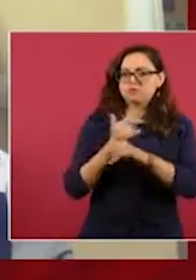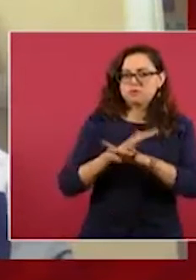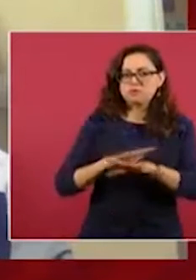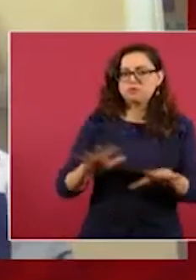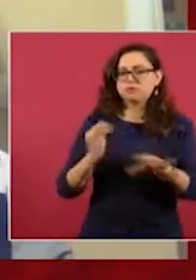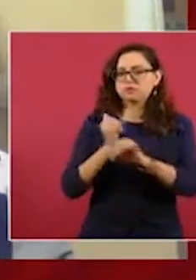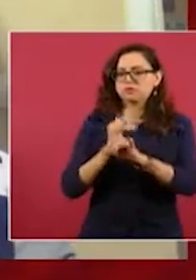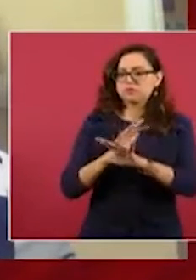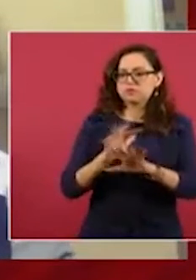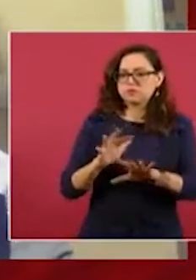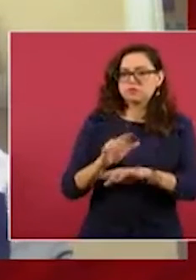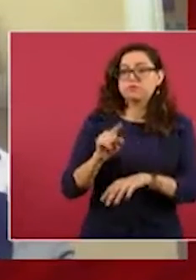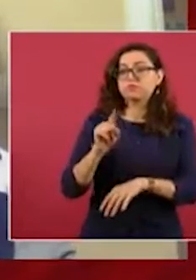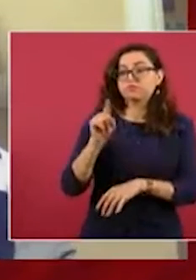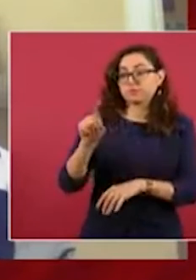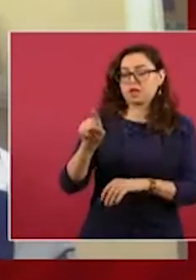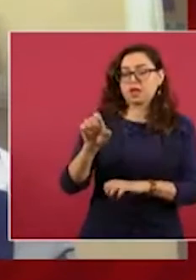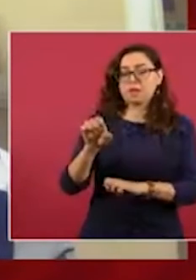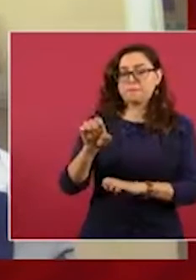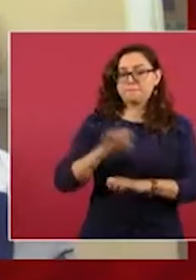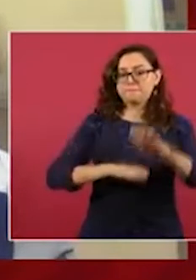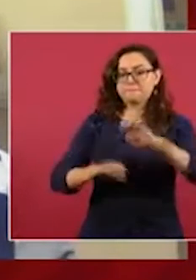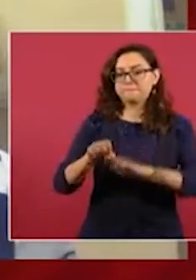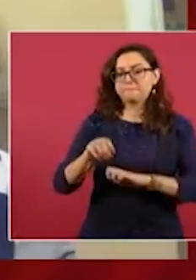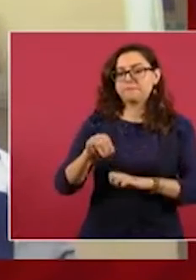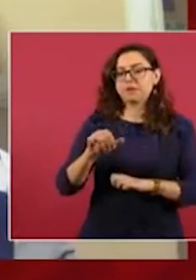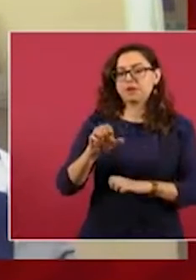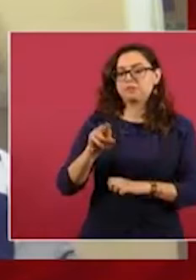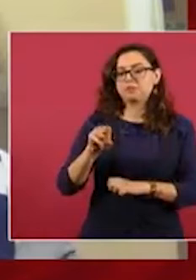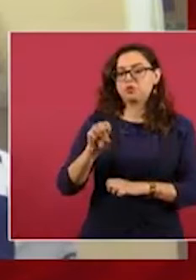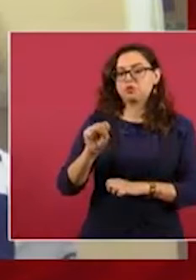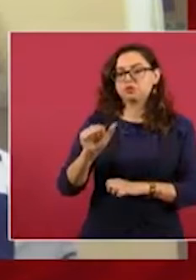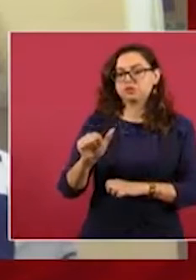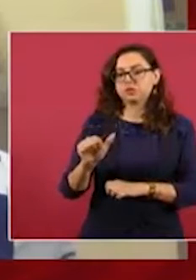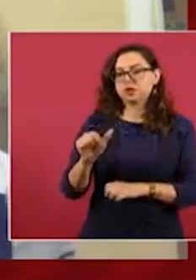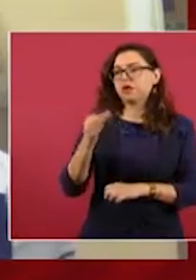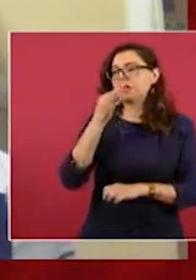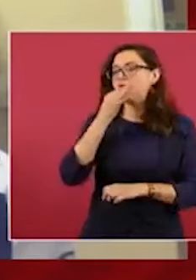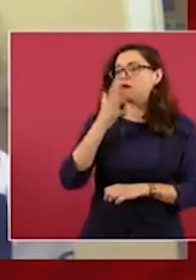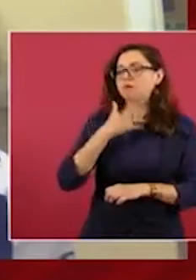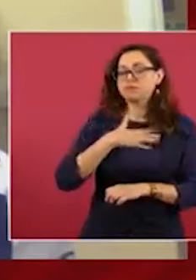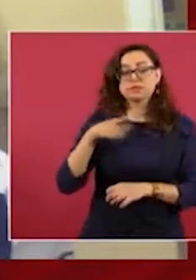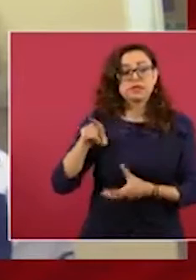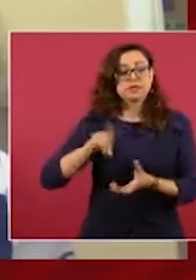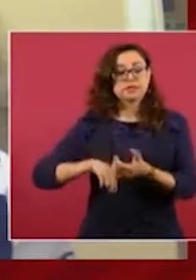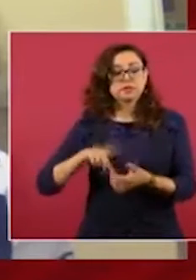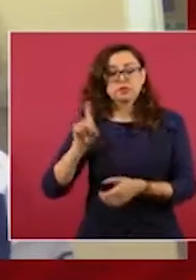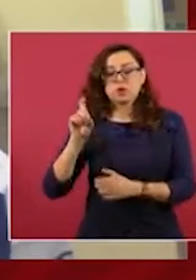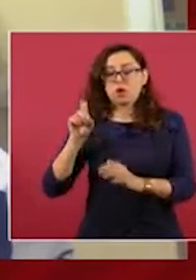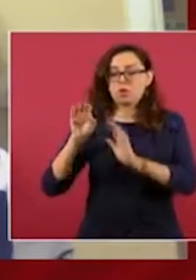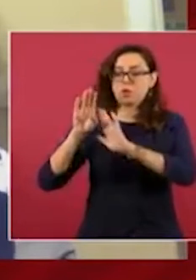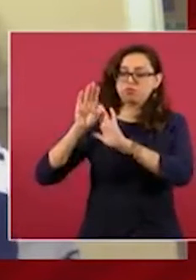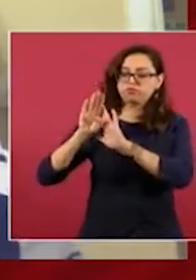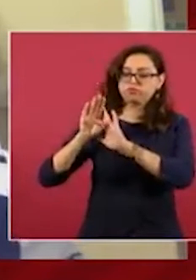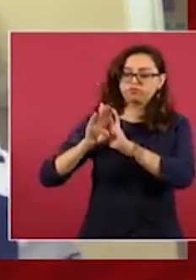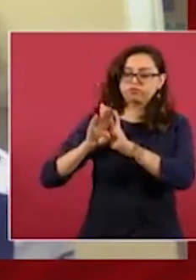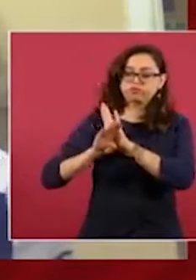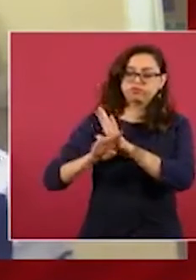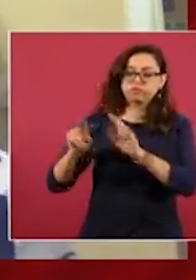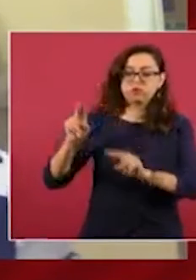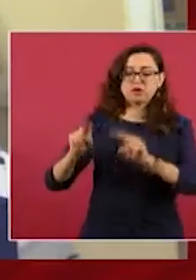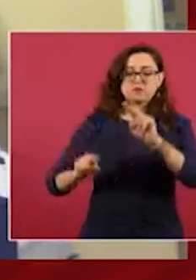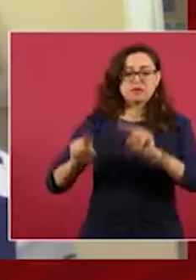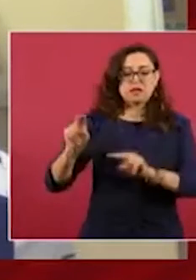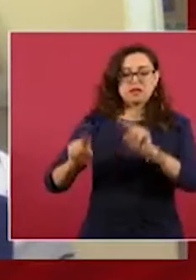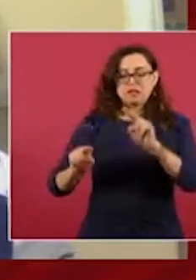la empresa de Mimosa, nos mantiene informado de los niveles del agua al interior de los pozos y también de